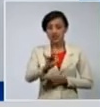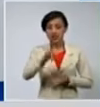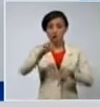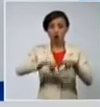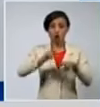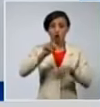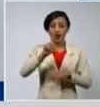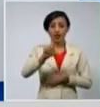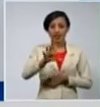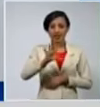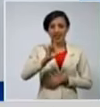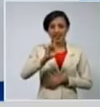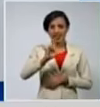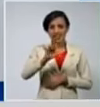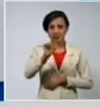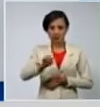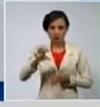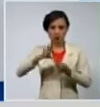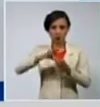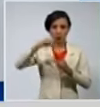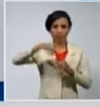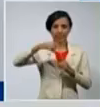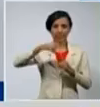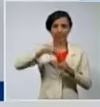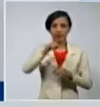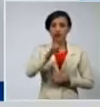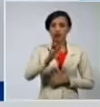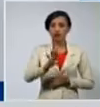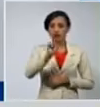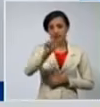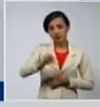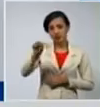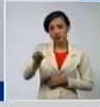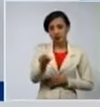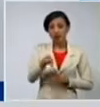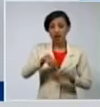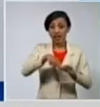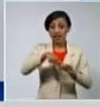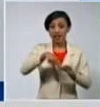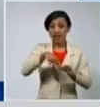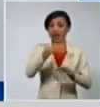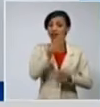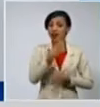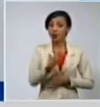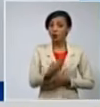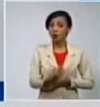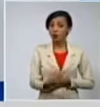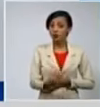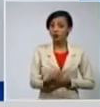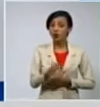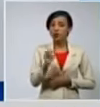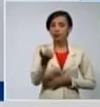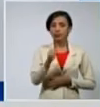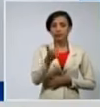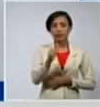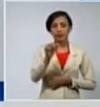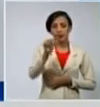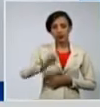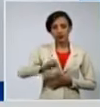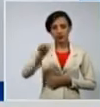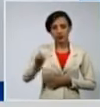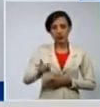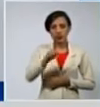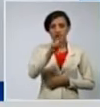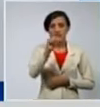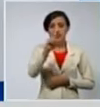15, Guantánamo 14, el municipio especial Isla de la Juventud con 10, Cienfuegos